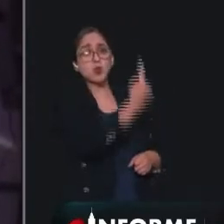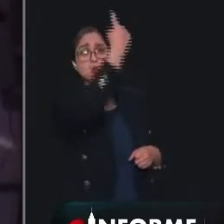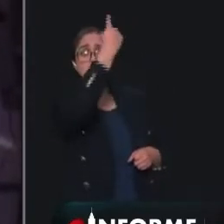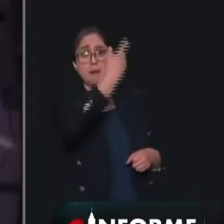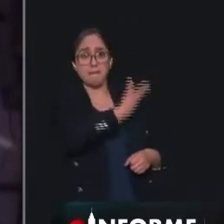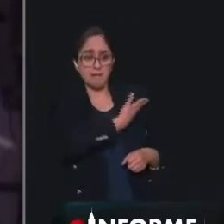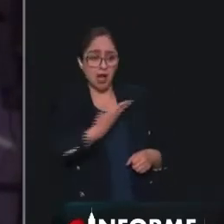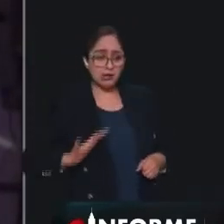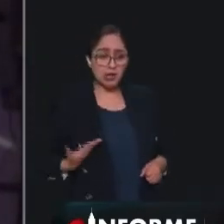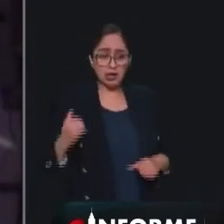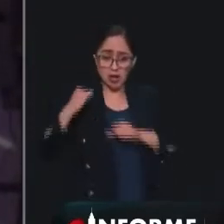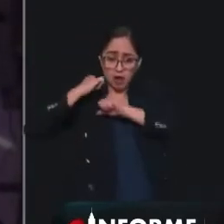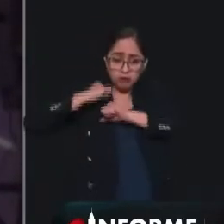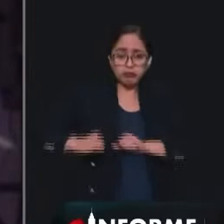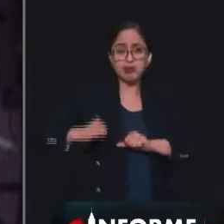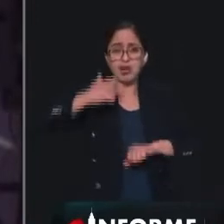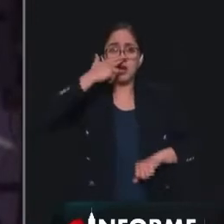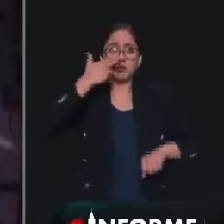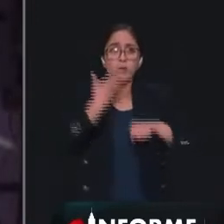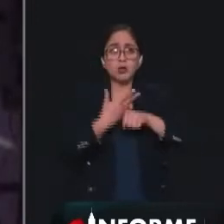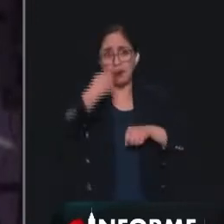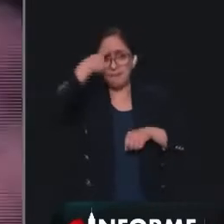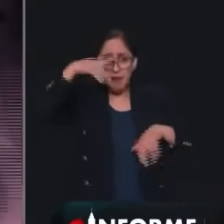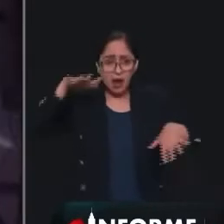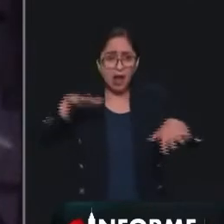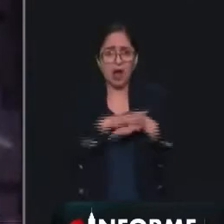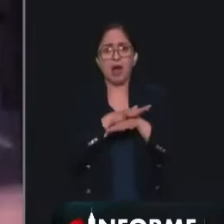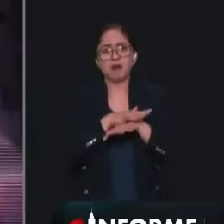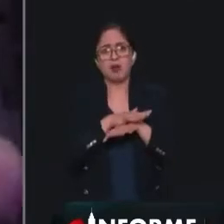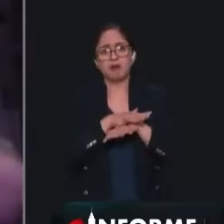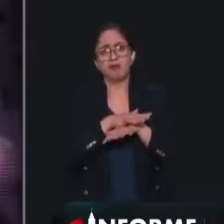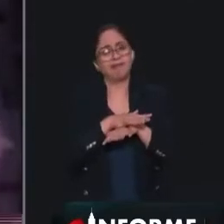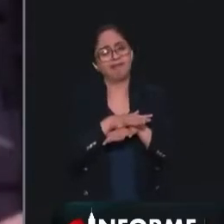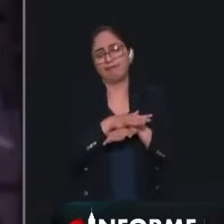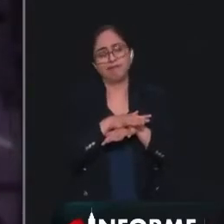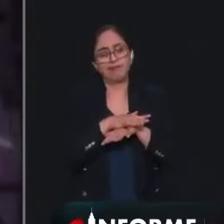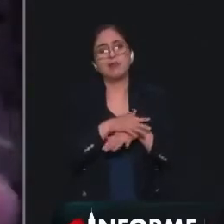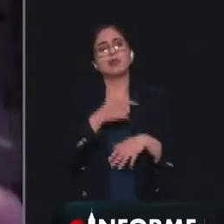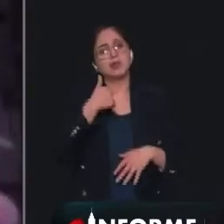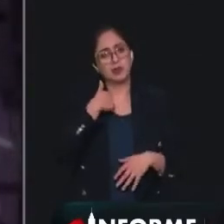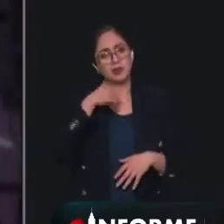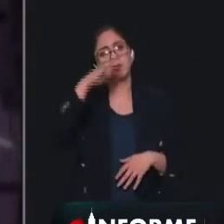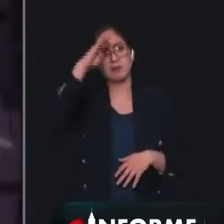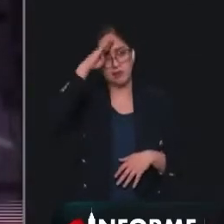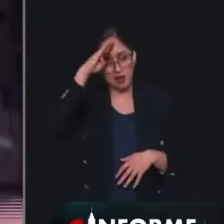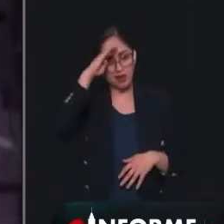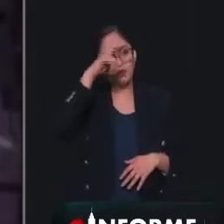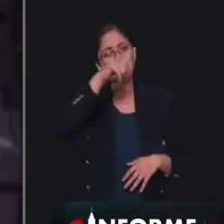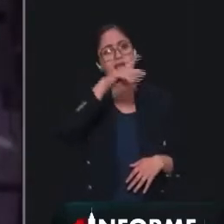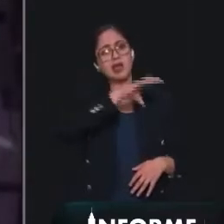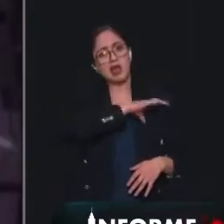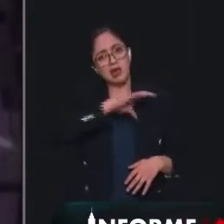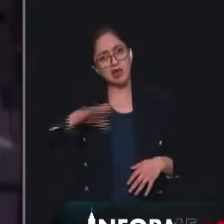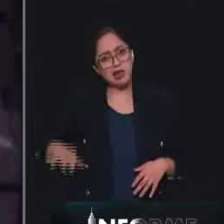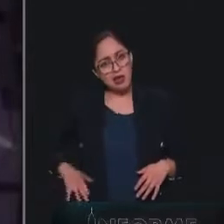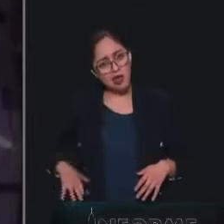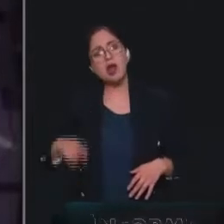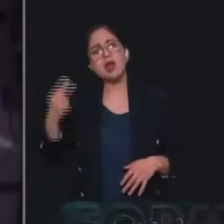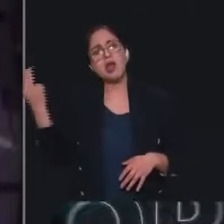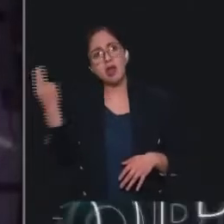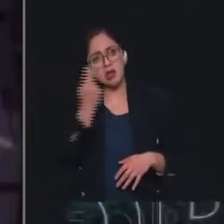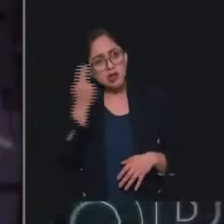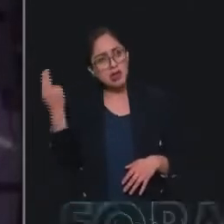canal. Y creo que la candidatura obvia a compartir esta tarea debiera ser el